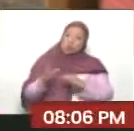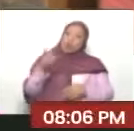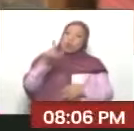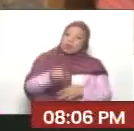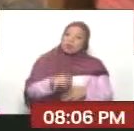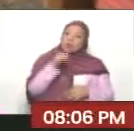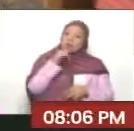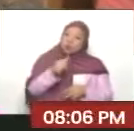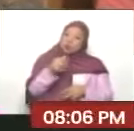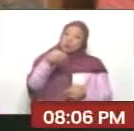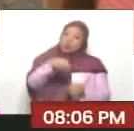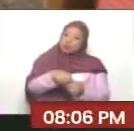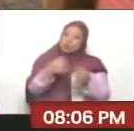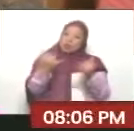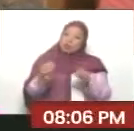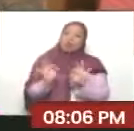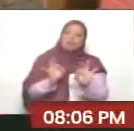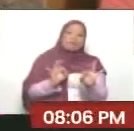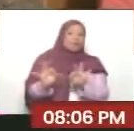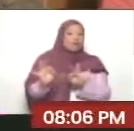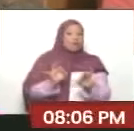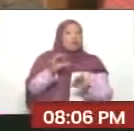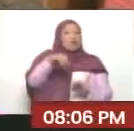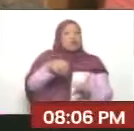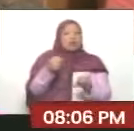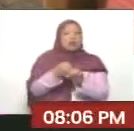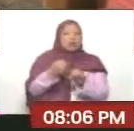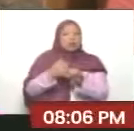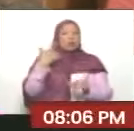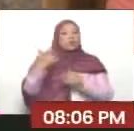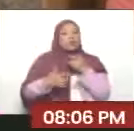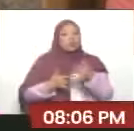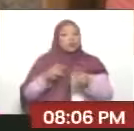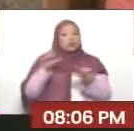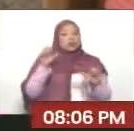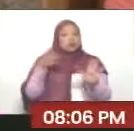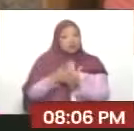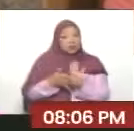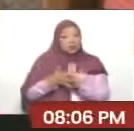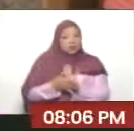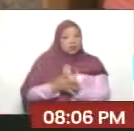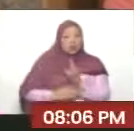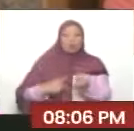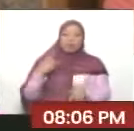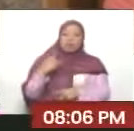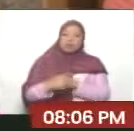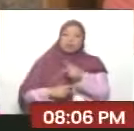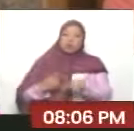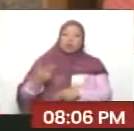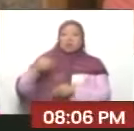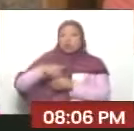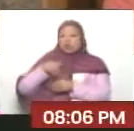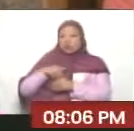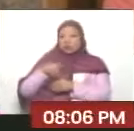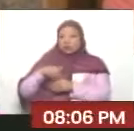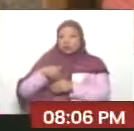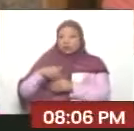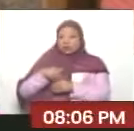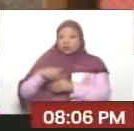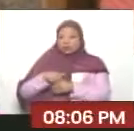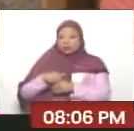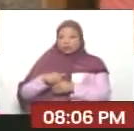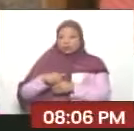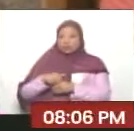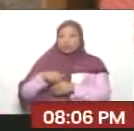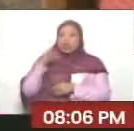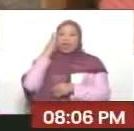usted también hemos ido ya preparando todo el escenario para lo que significa ese proceso de elección. Tenemos